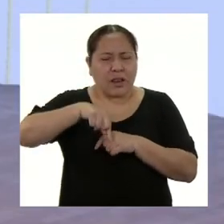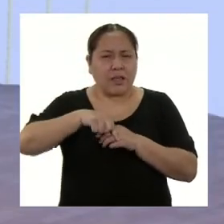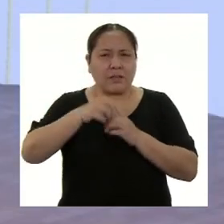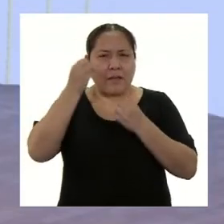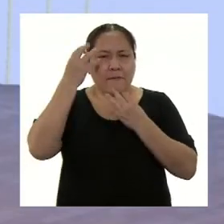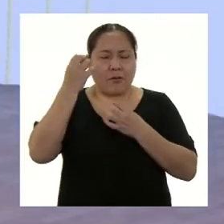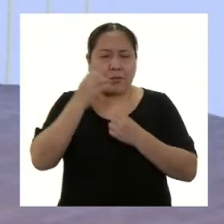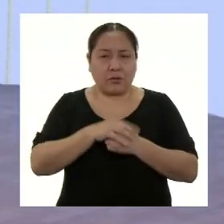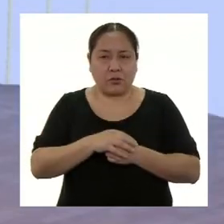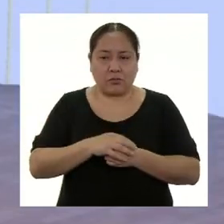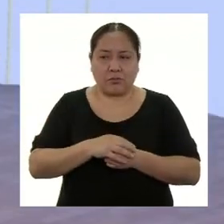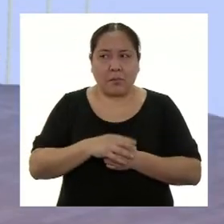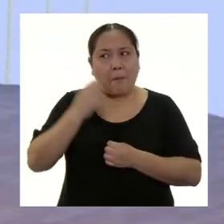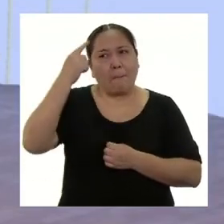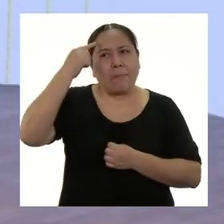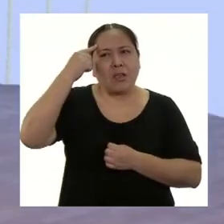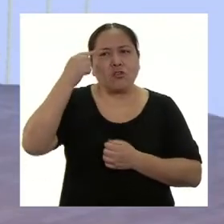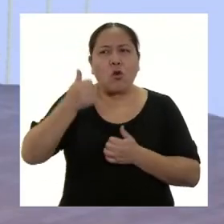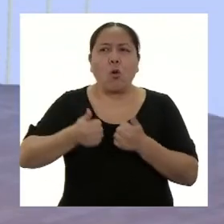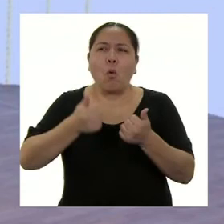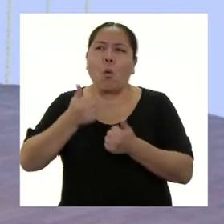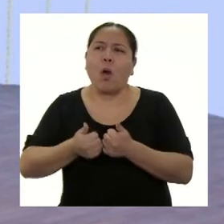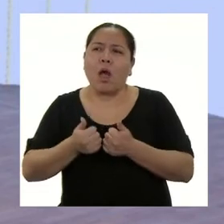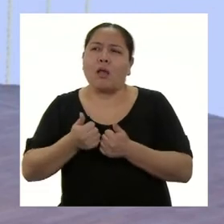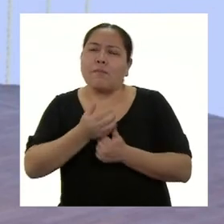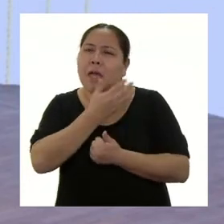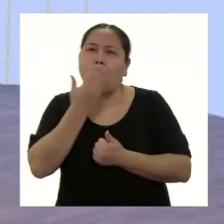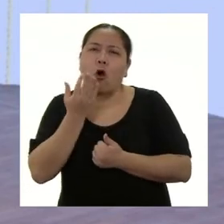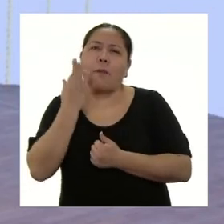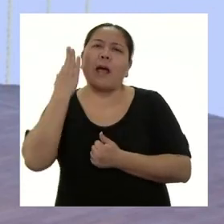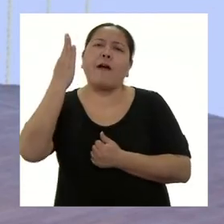¿En qué cosas creo que podría mejorar en la siguiente actividad?